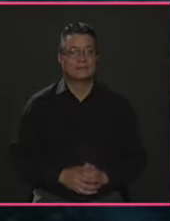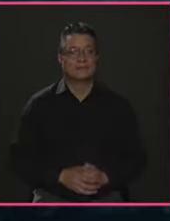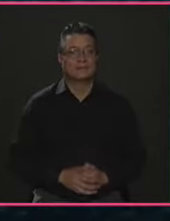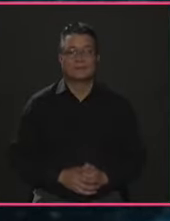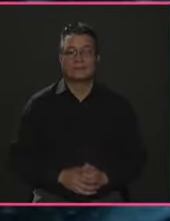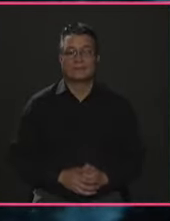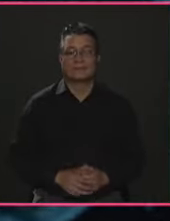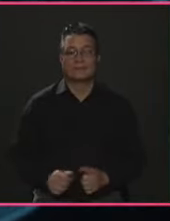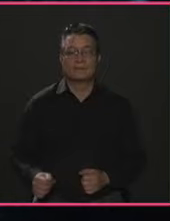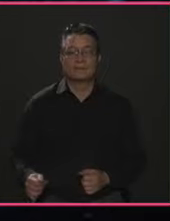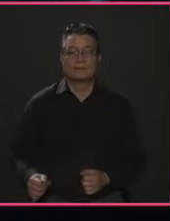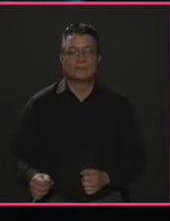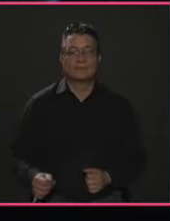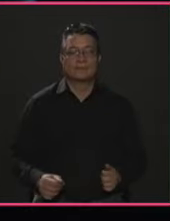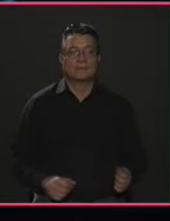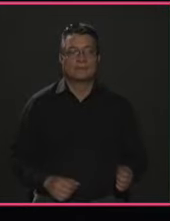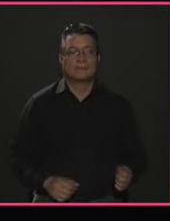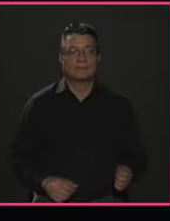2024